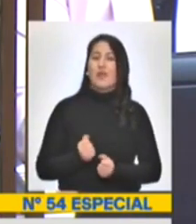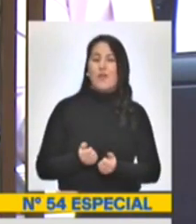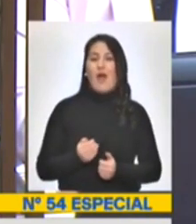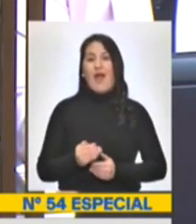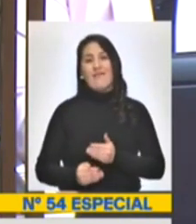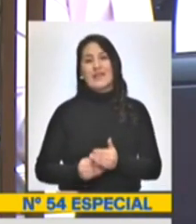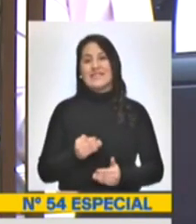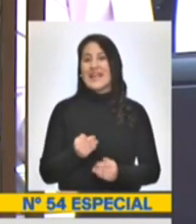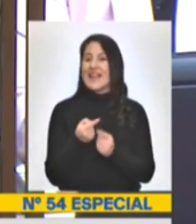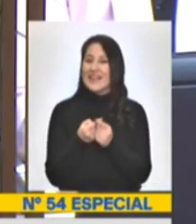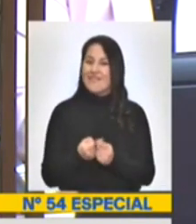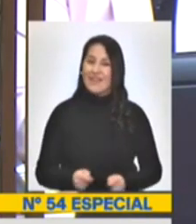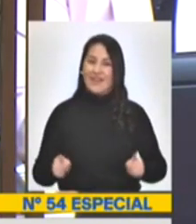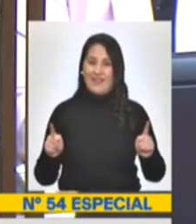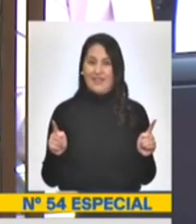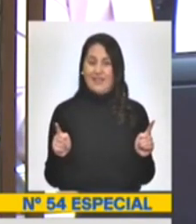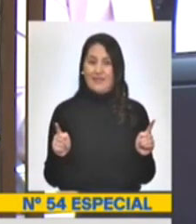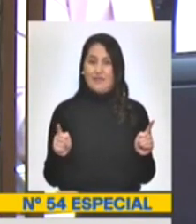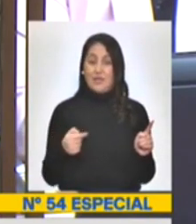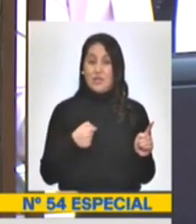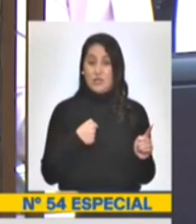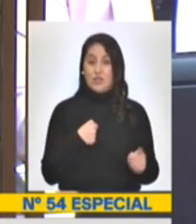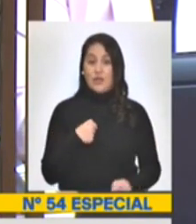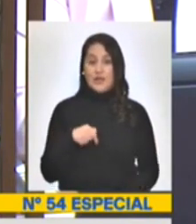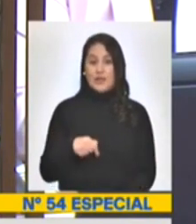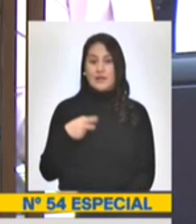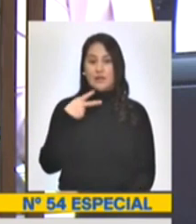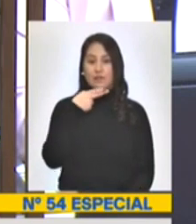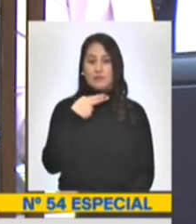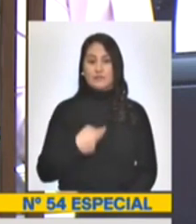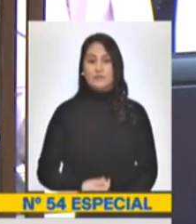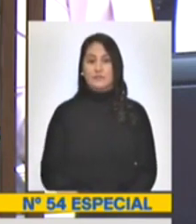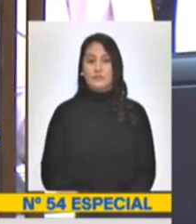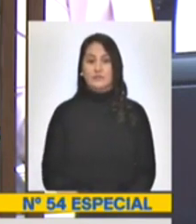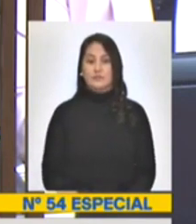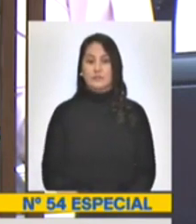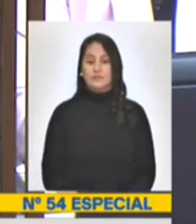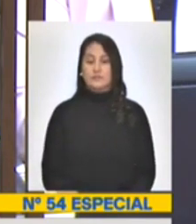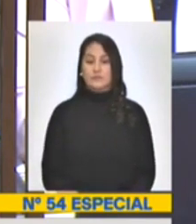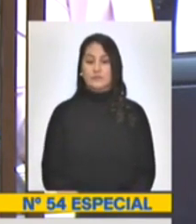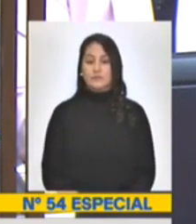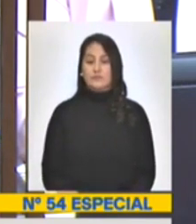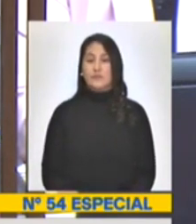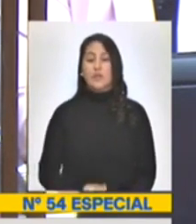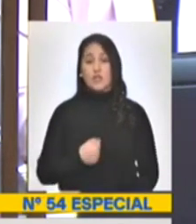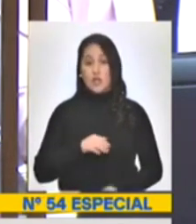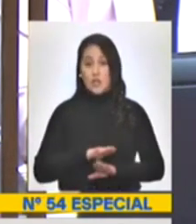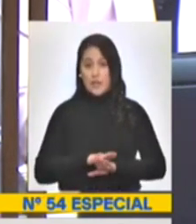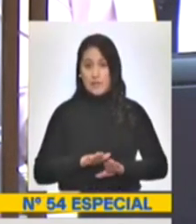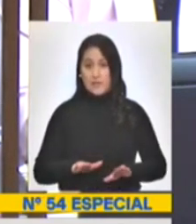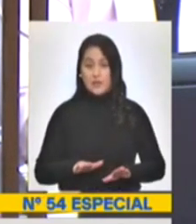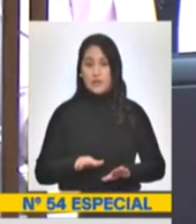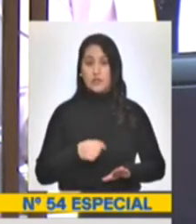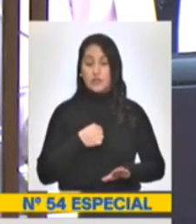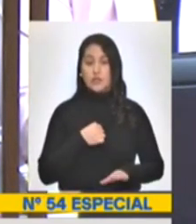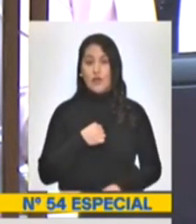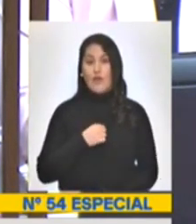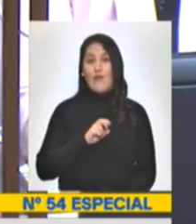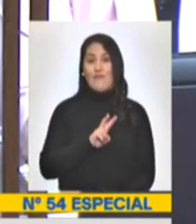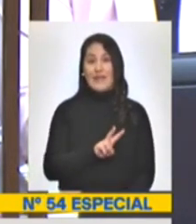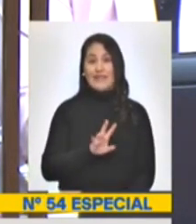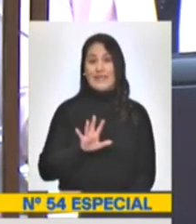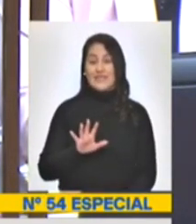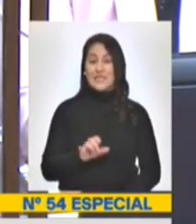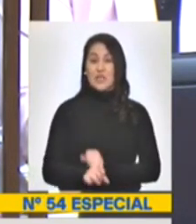diferente. Porque yo en estos 25... Termino, presidente. Yo en estos 25 años he